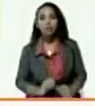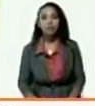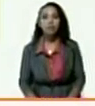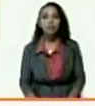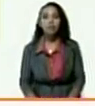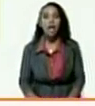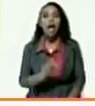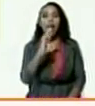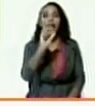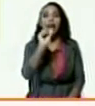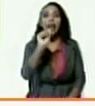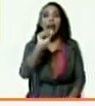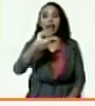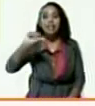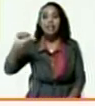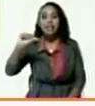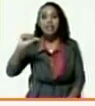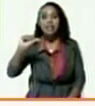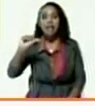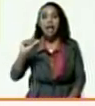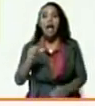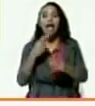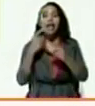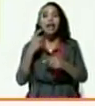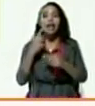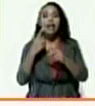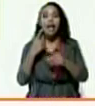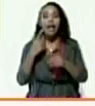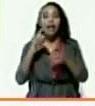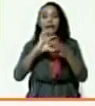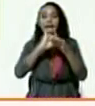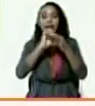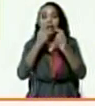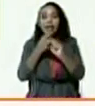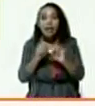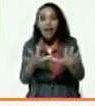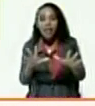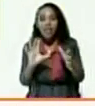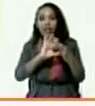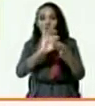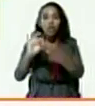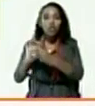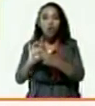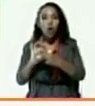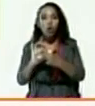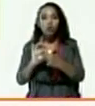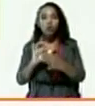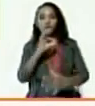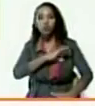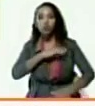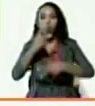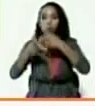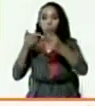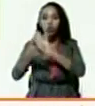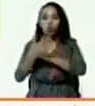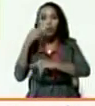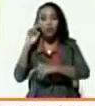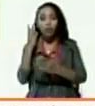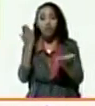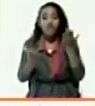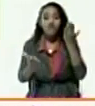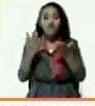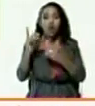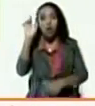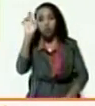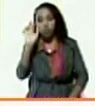RAS, Red de Articulación y Acción Sociopolítica. Toda la semana nosotros hacemos un balance. Yo recibo